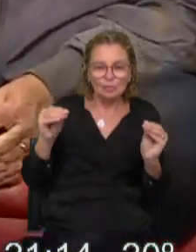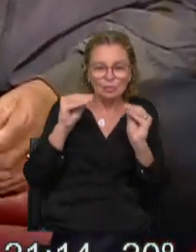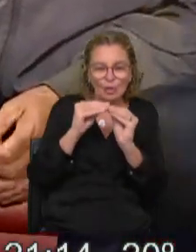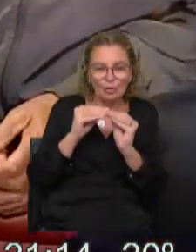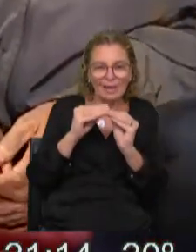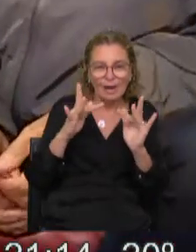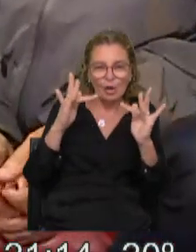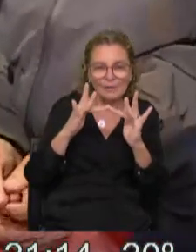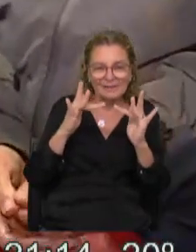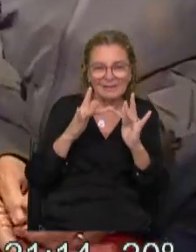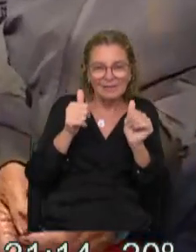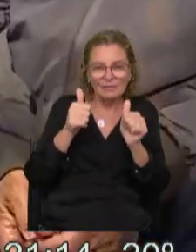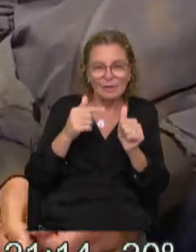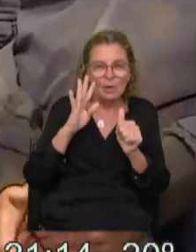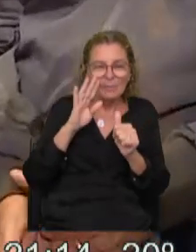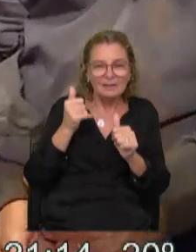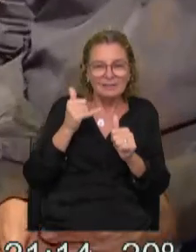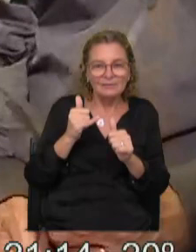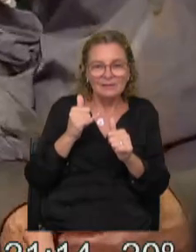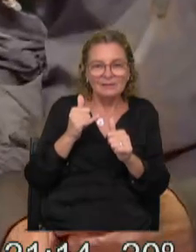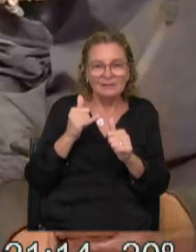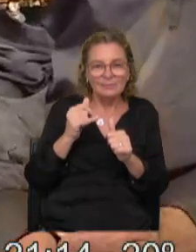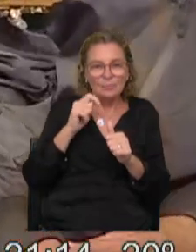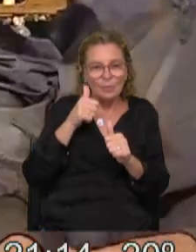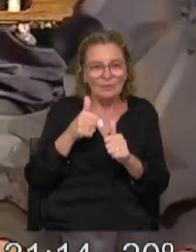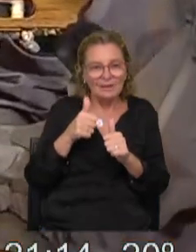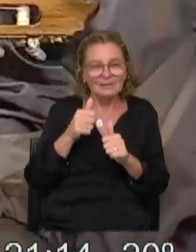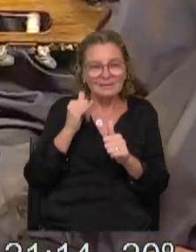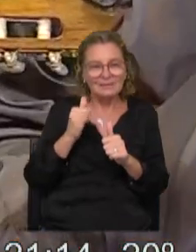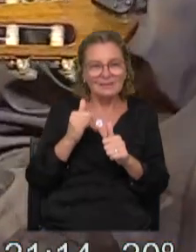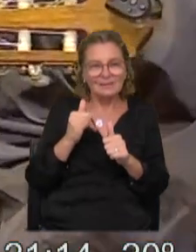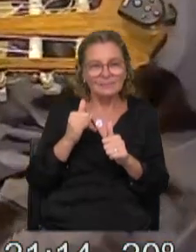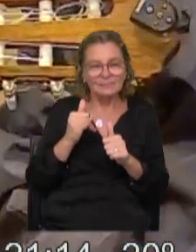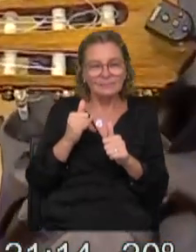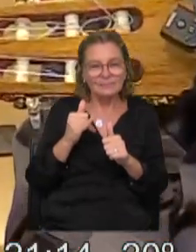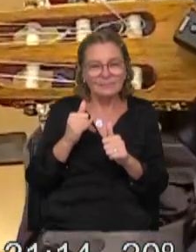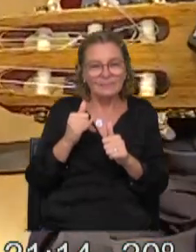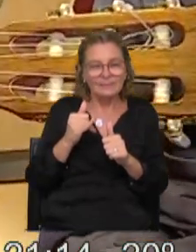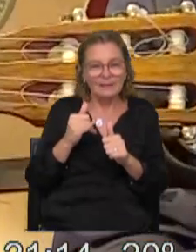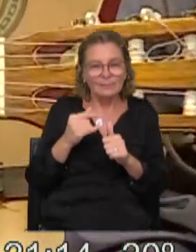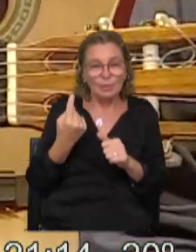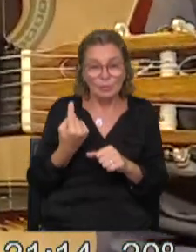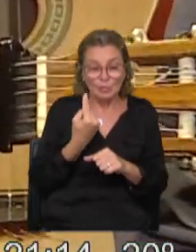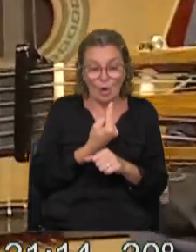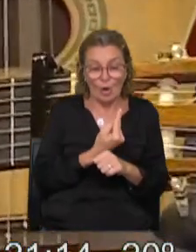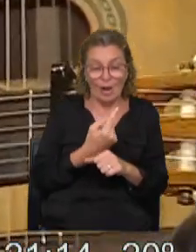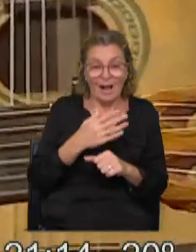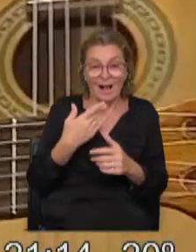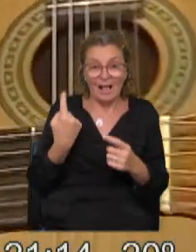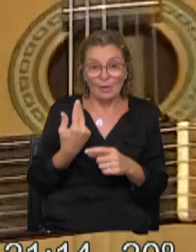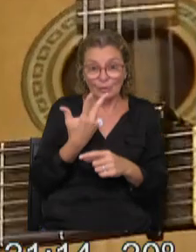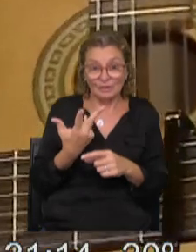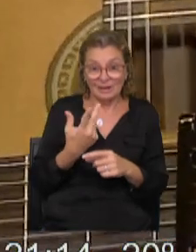salgan bien, y nos parece a nosotros que sale muy bien, a pesar de ser solistas, ¿no? Los